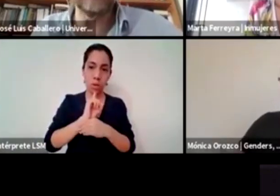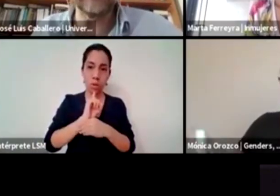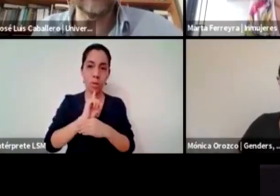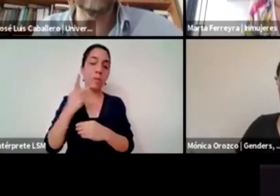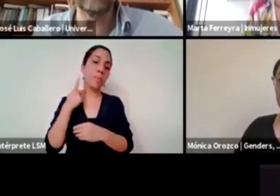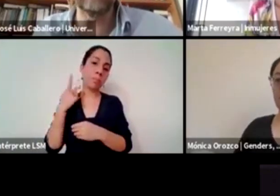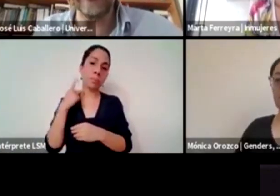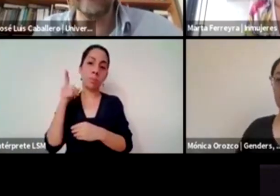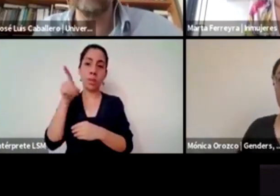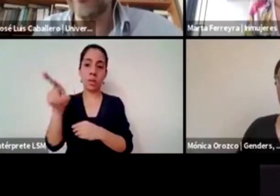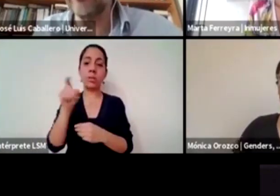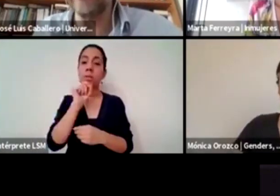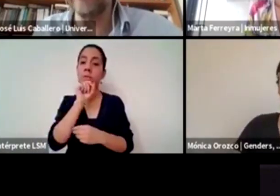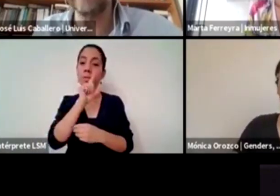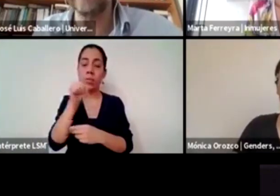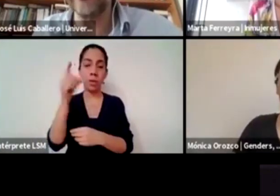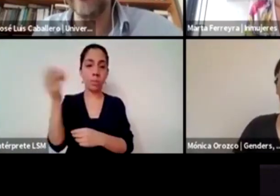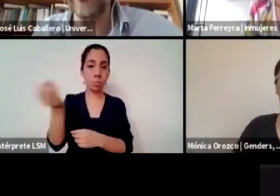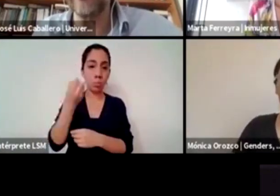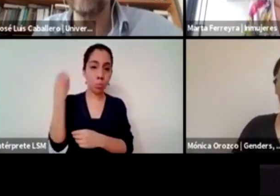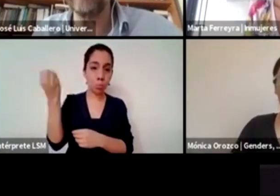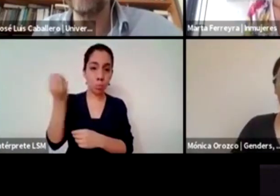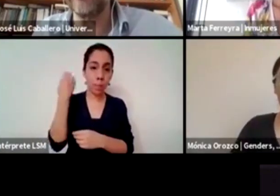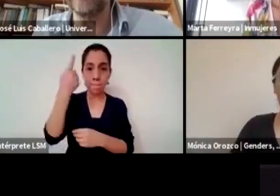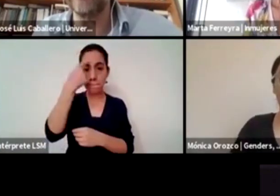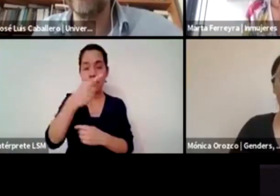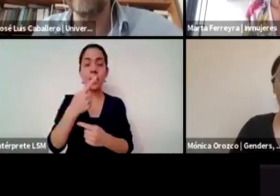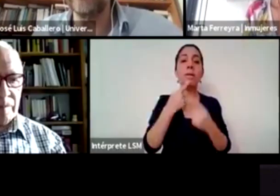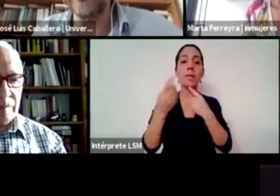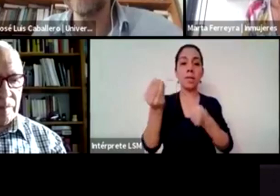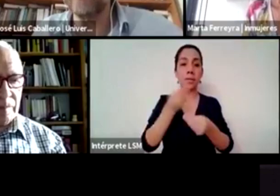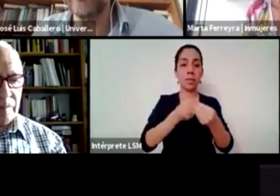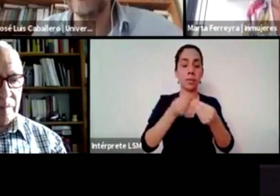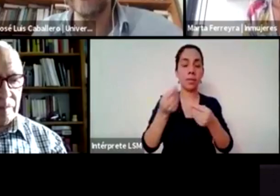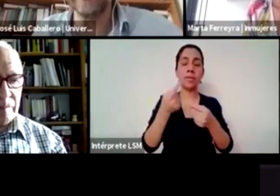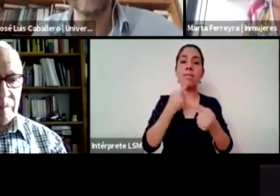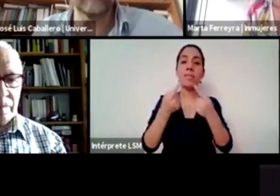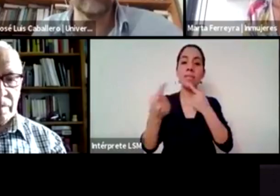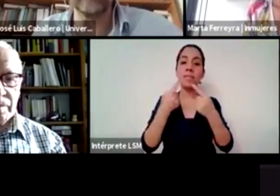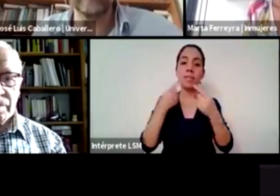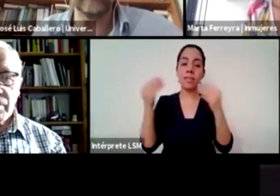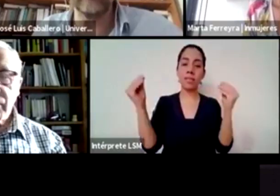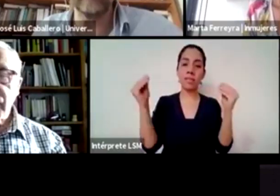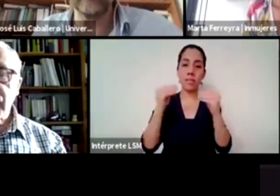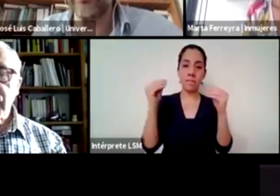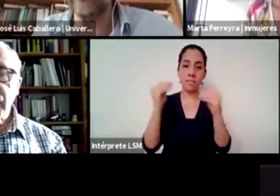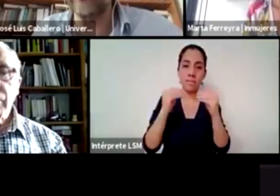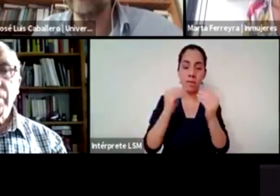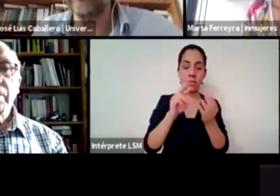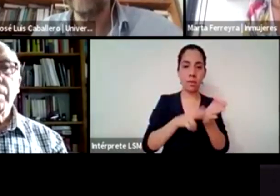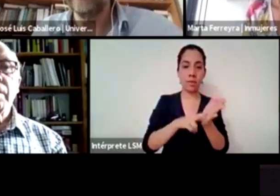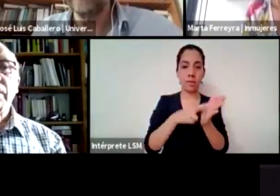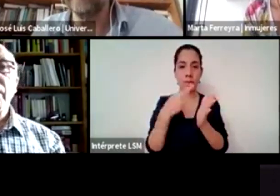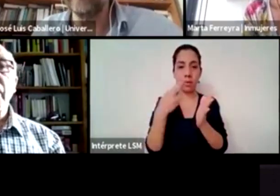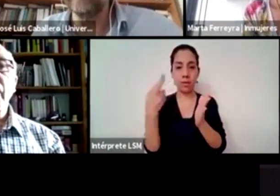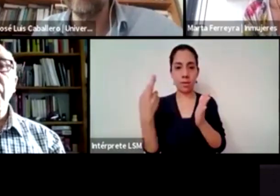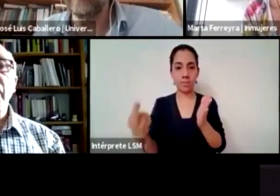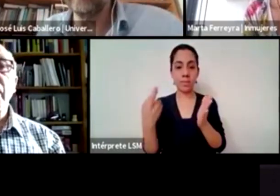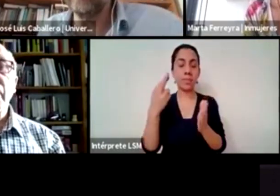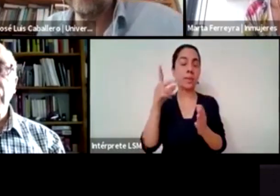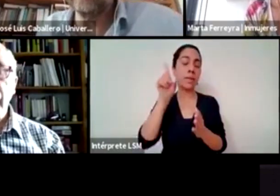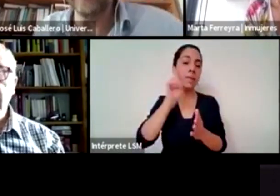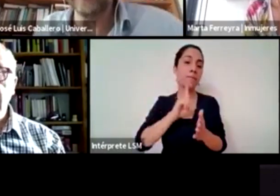feminista una gran gran gran revista en este país desde hace muchos muchos muchos años con